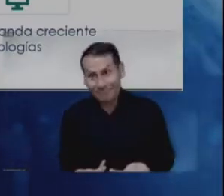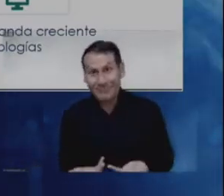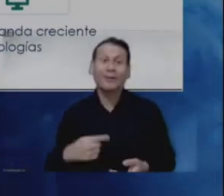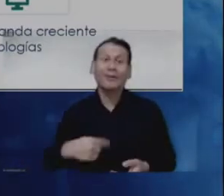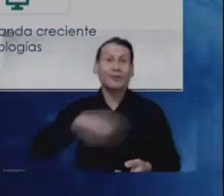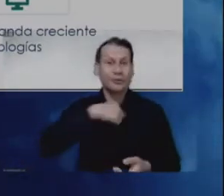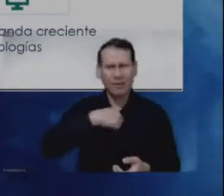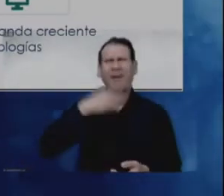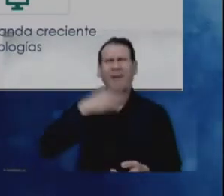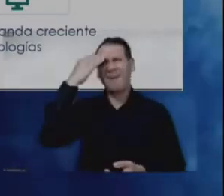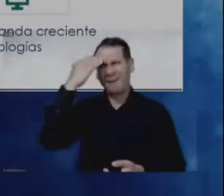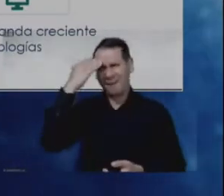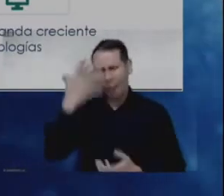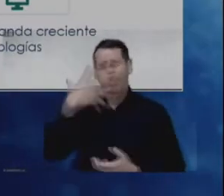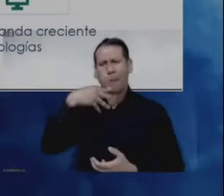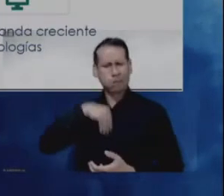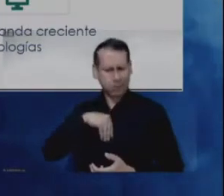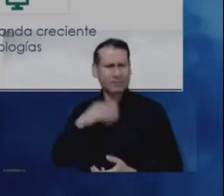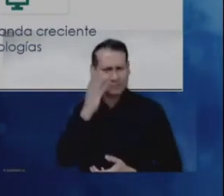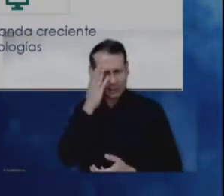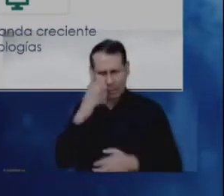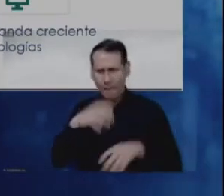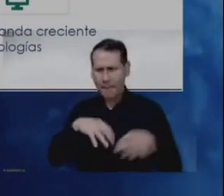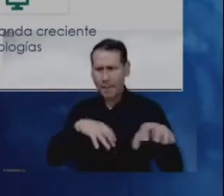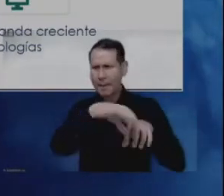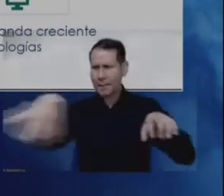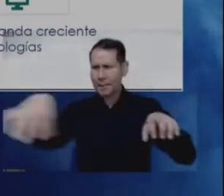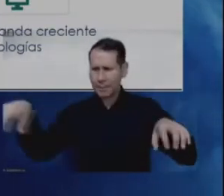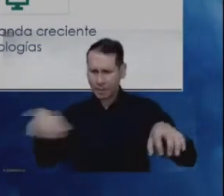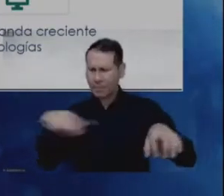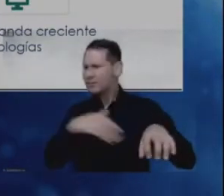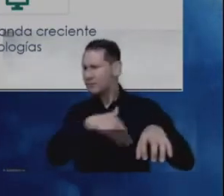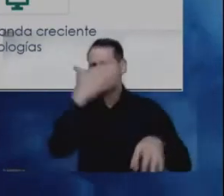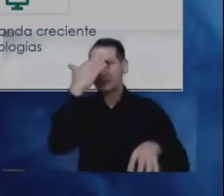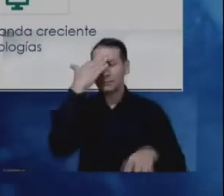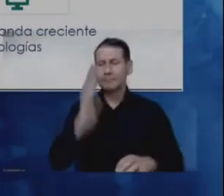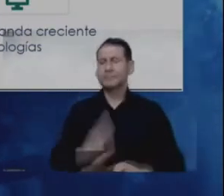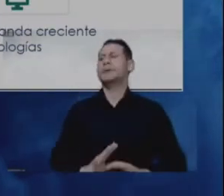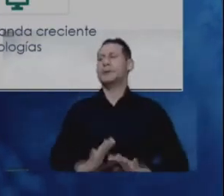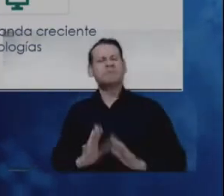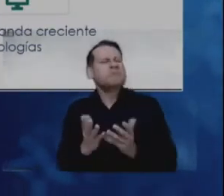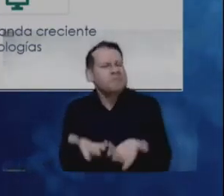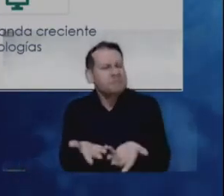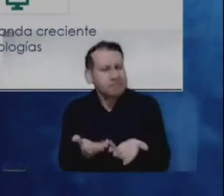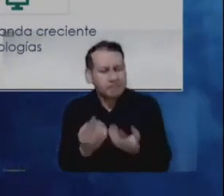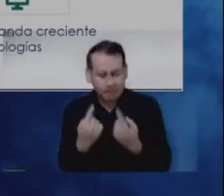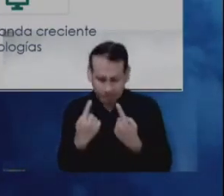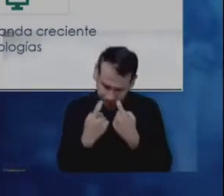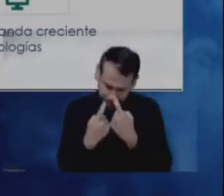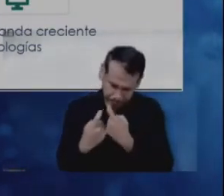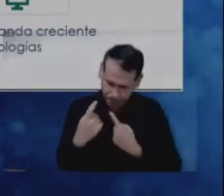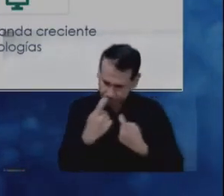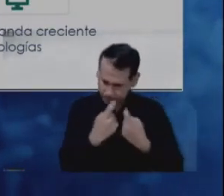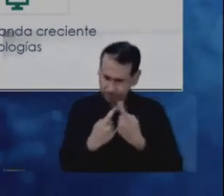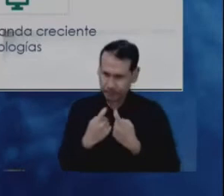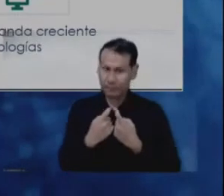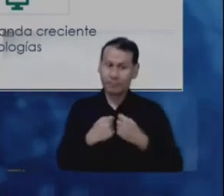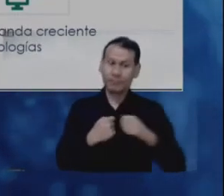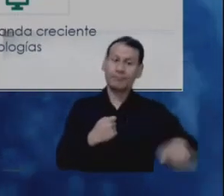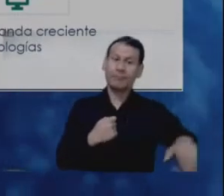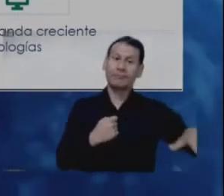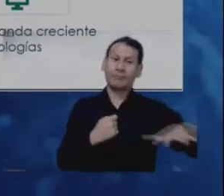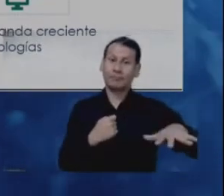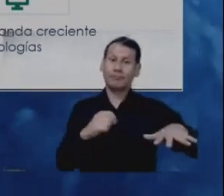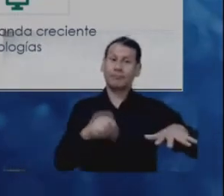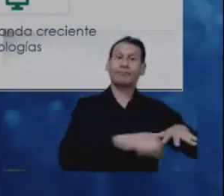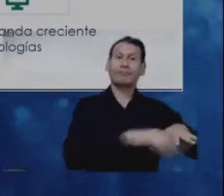en absolutamente todos los sectores. Pero ¿qué pasa? Cuando ya nosotros nos vamos a mirar los temas a nivel de territorio, nos encontramos claramente también con